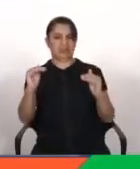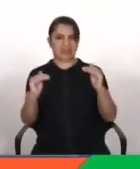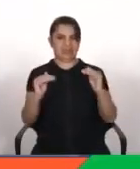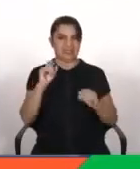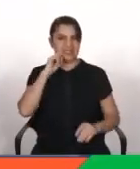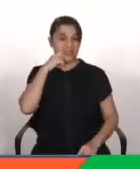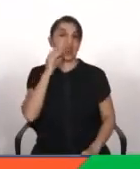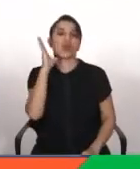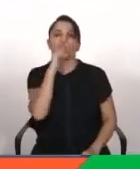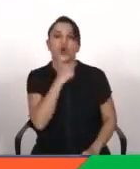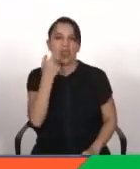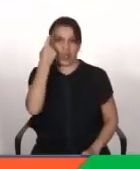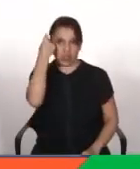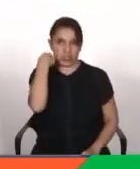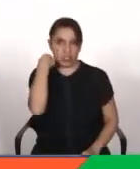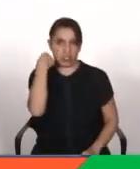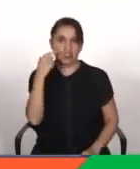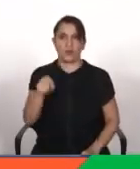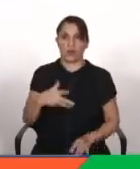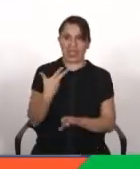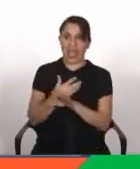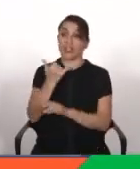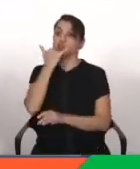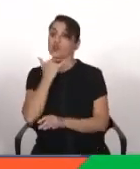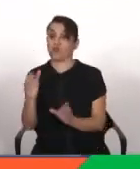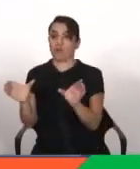uno pertenece a un género distinto.